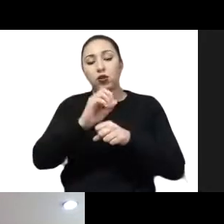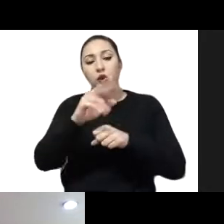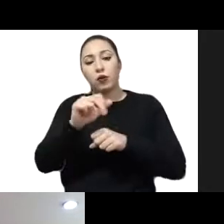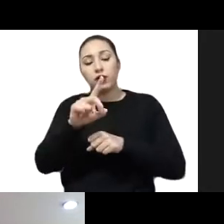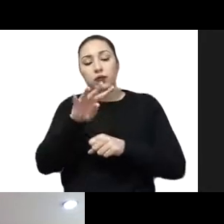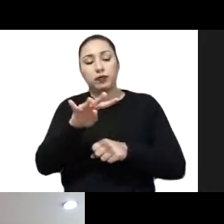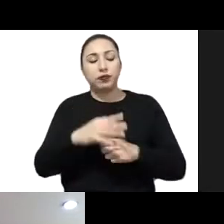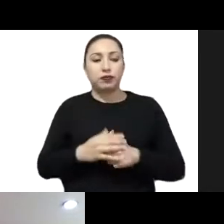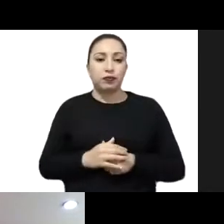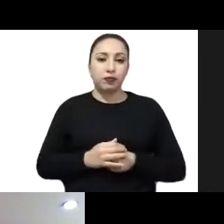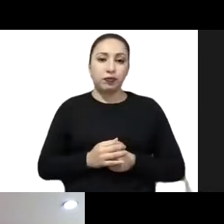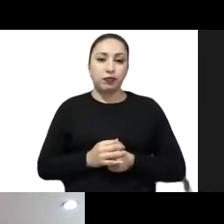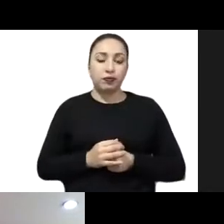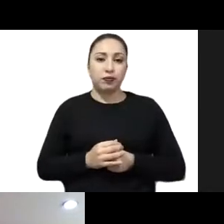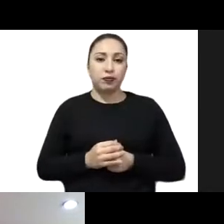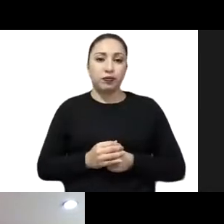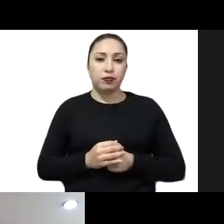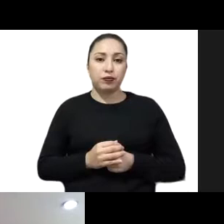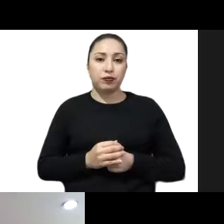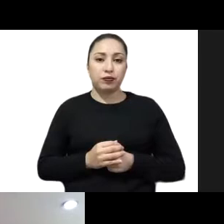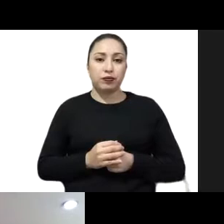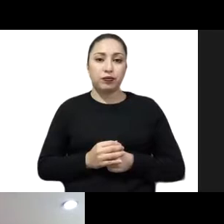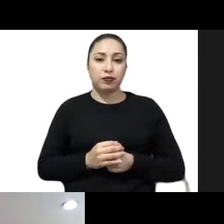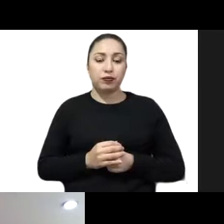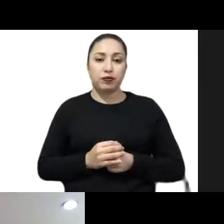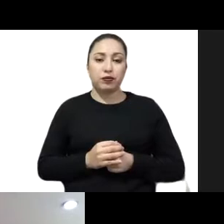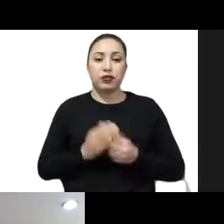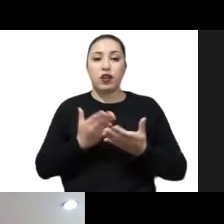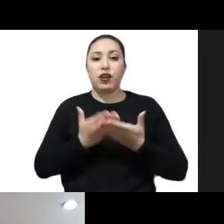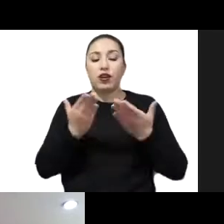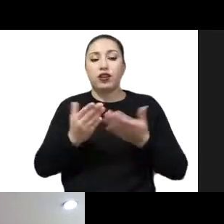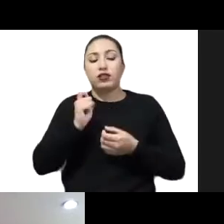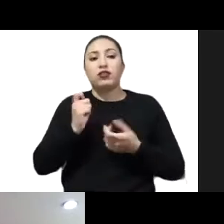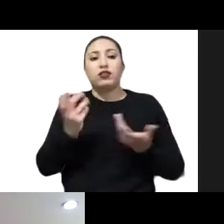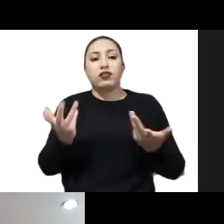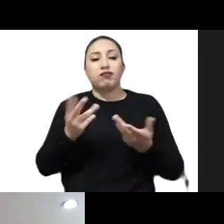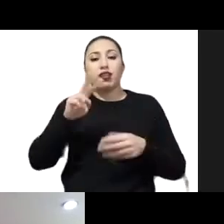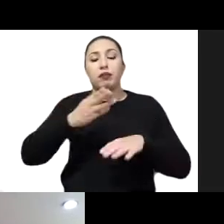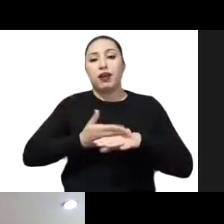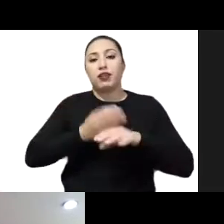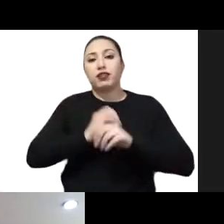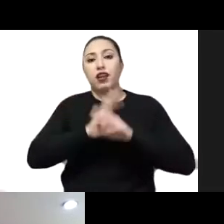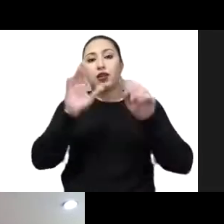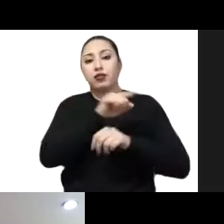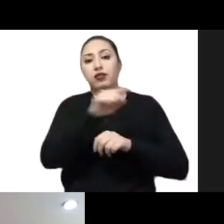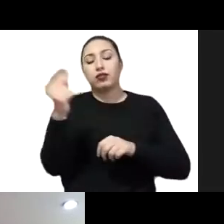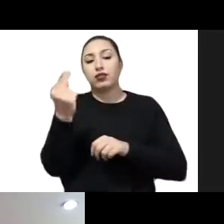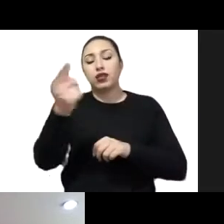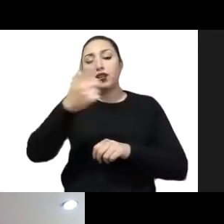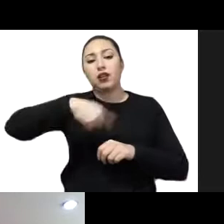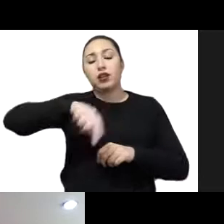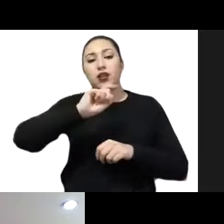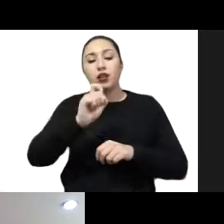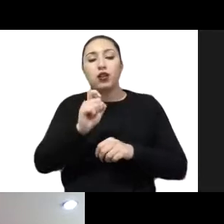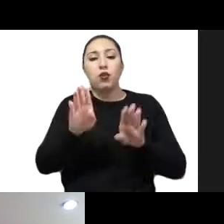virus SARS-CoV-2, haciendo la misma más evidente la necesidad de desarrollar dichas